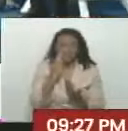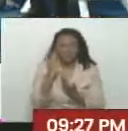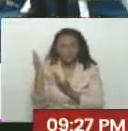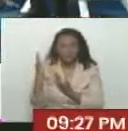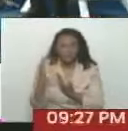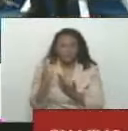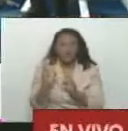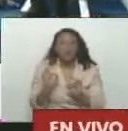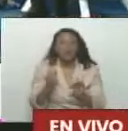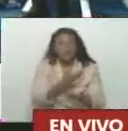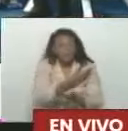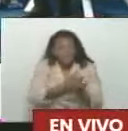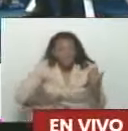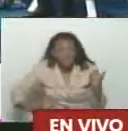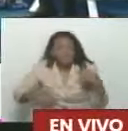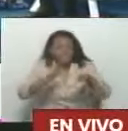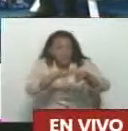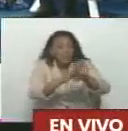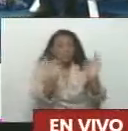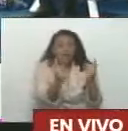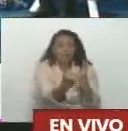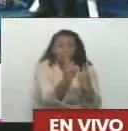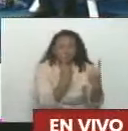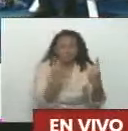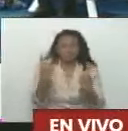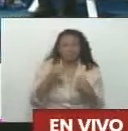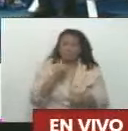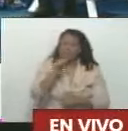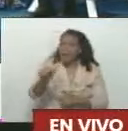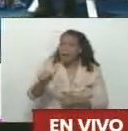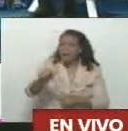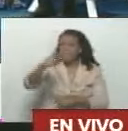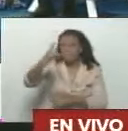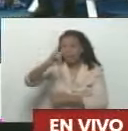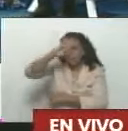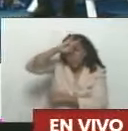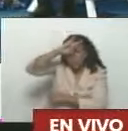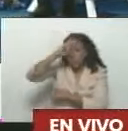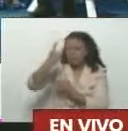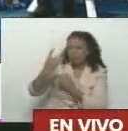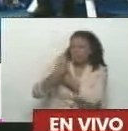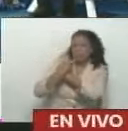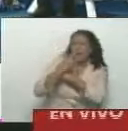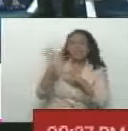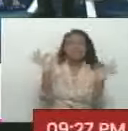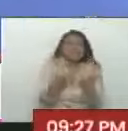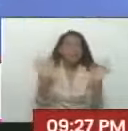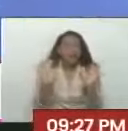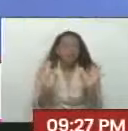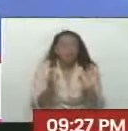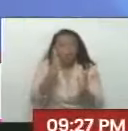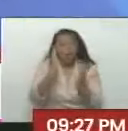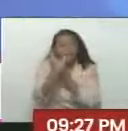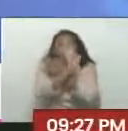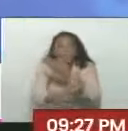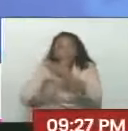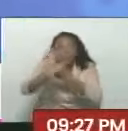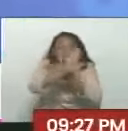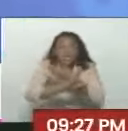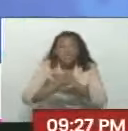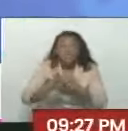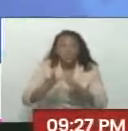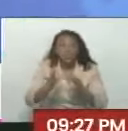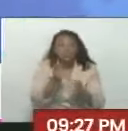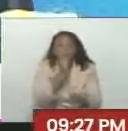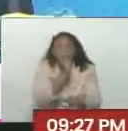Con eso, señor presidente, no se le acerca ningún maleficio y nadie le hace daño. Es una protección porque eso está